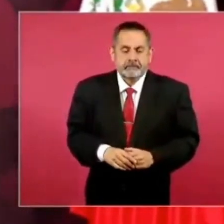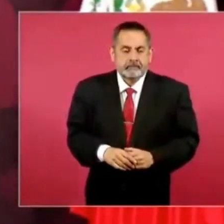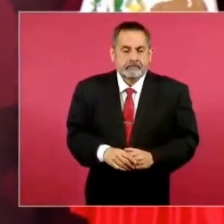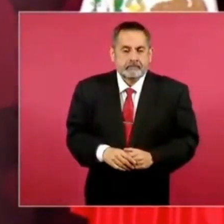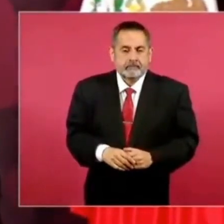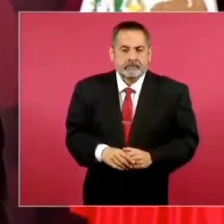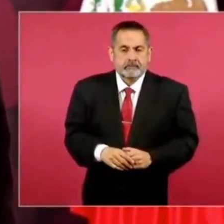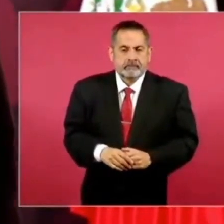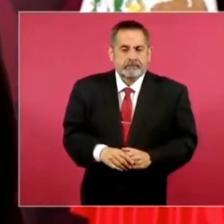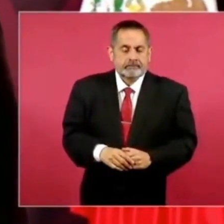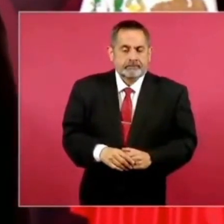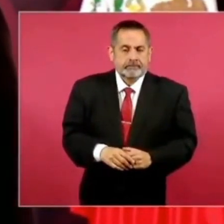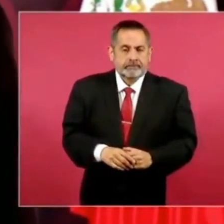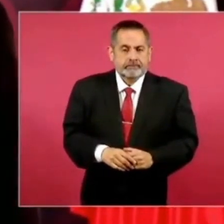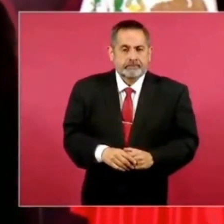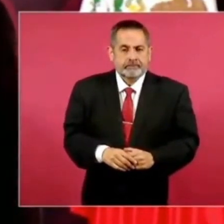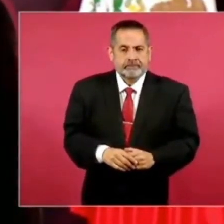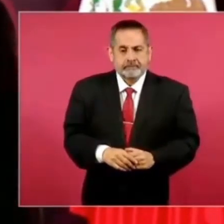porque